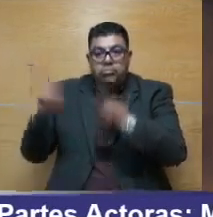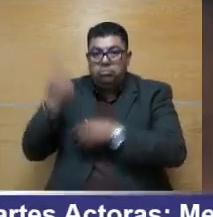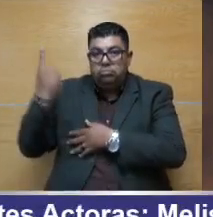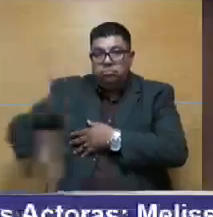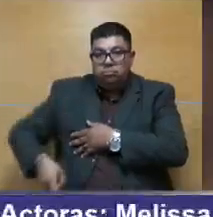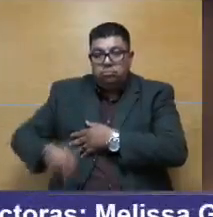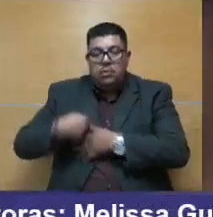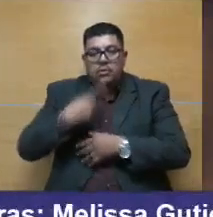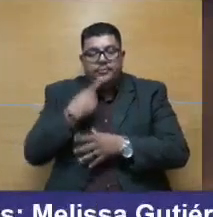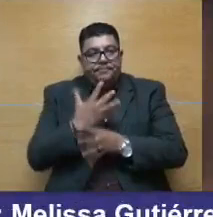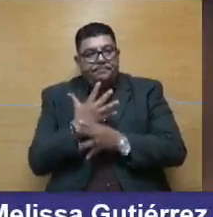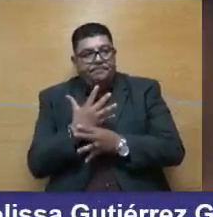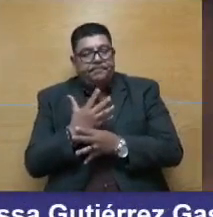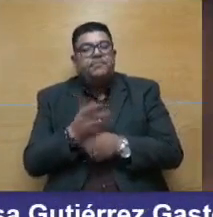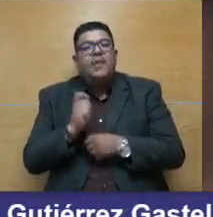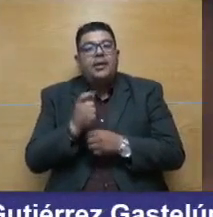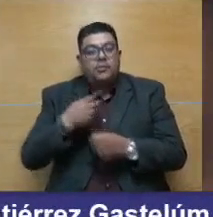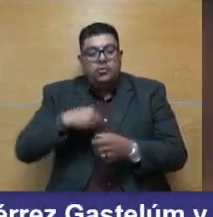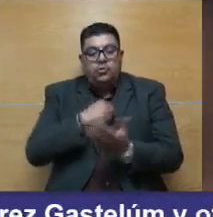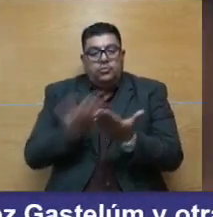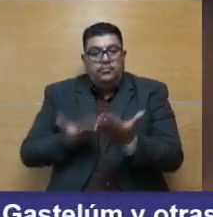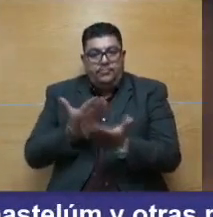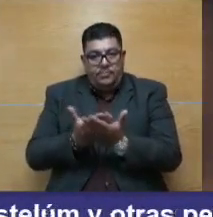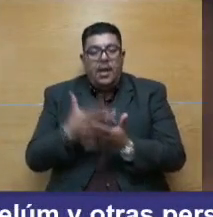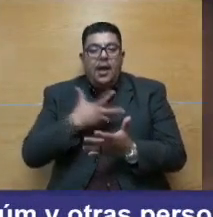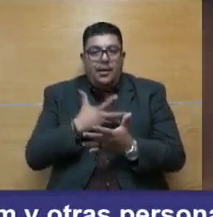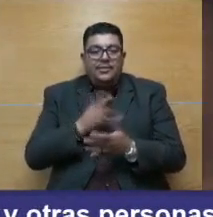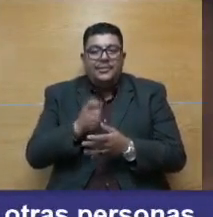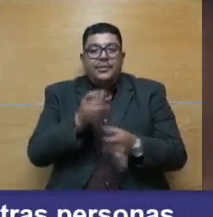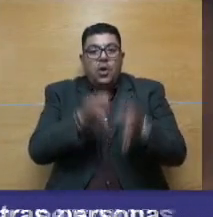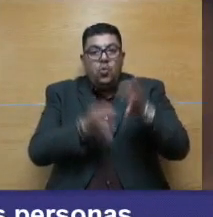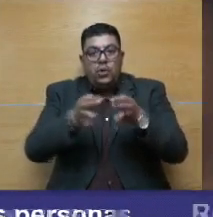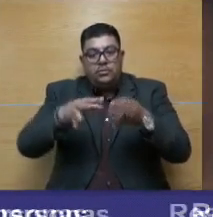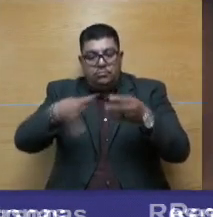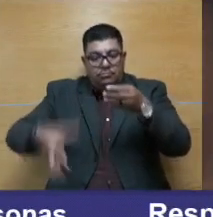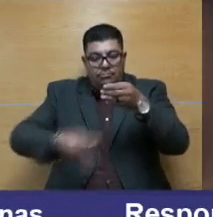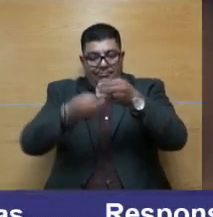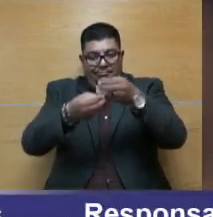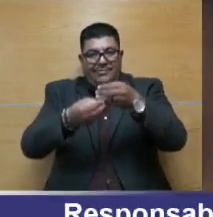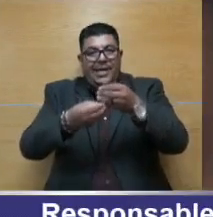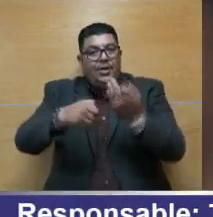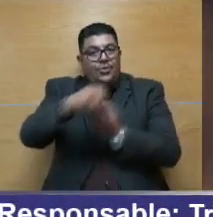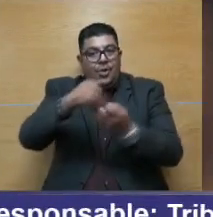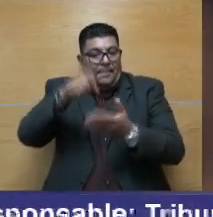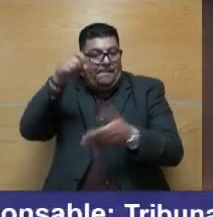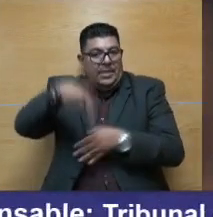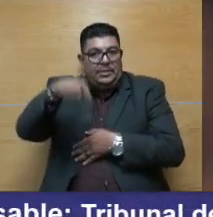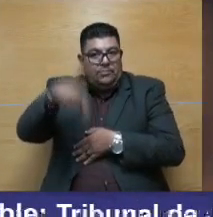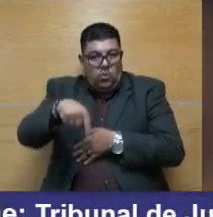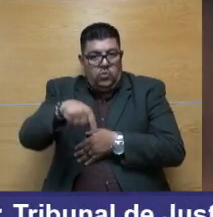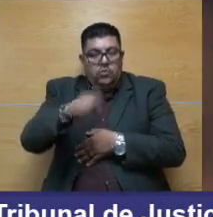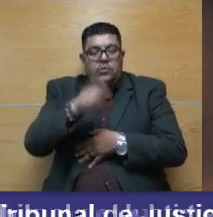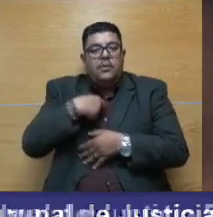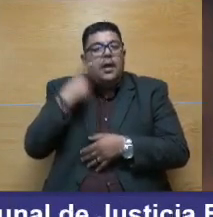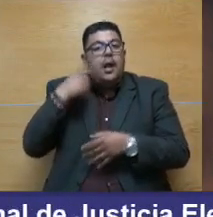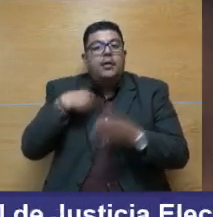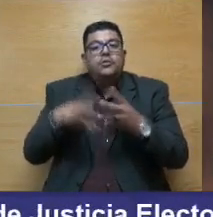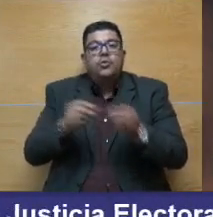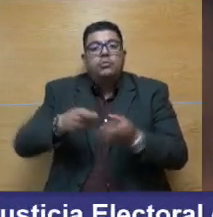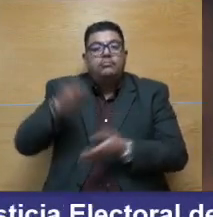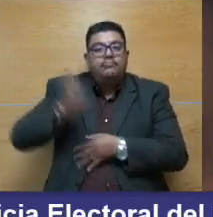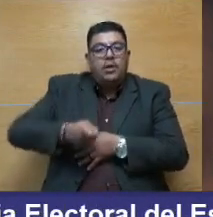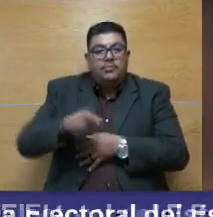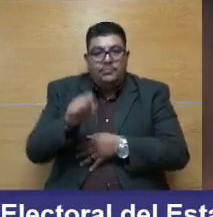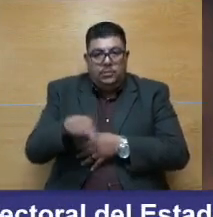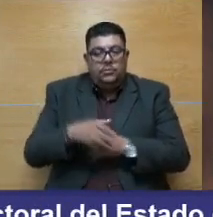acto impugnado se propone acumular los referidos medios de impugnación para que sean resueltos a través de una misma sentencia